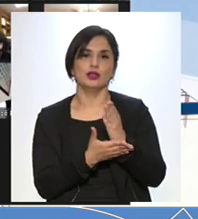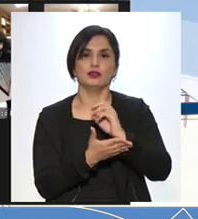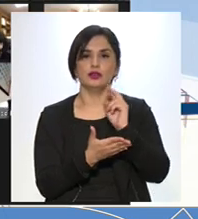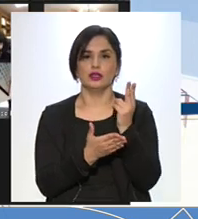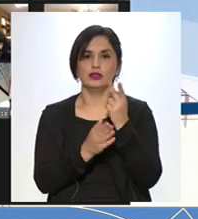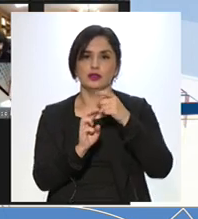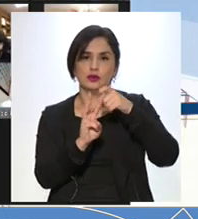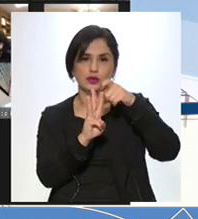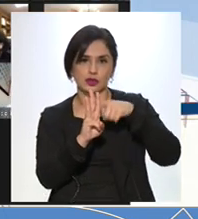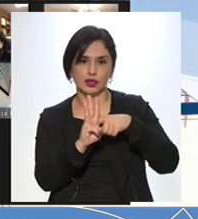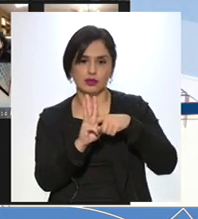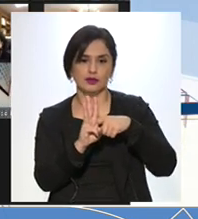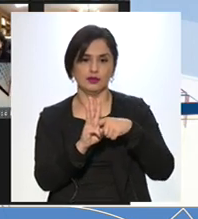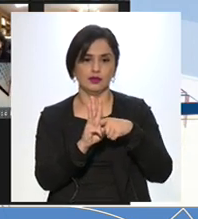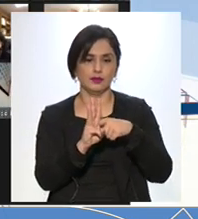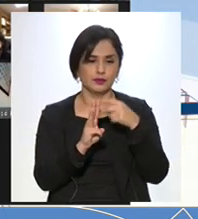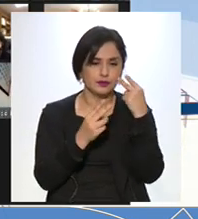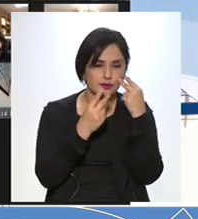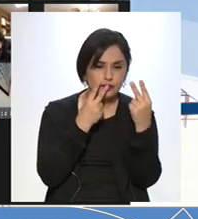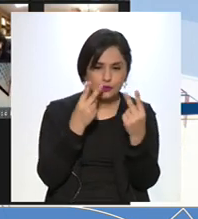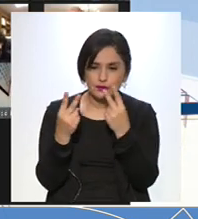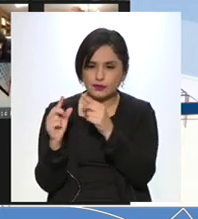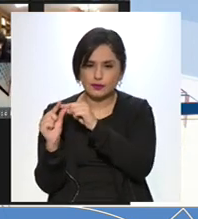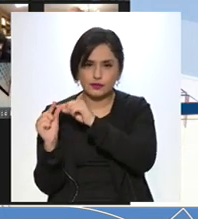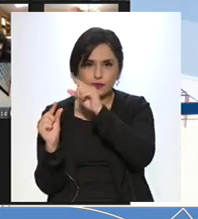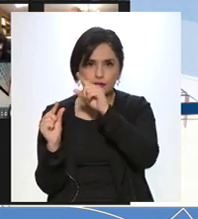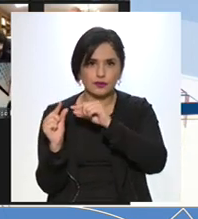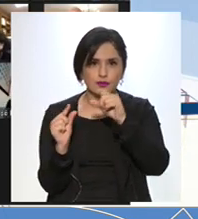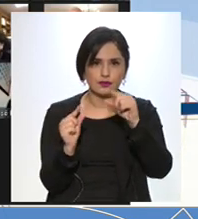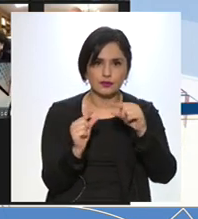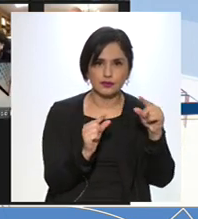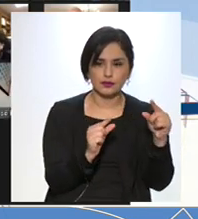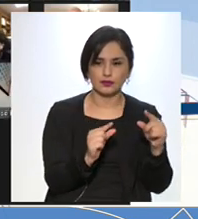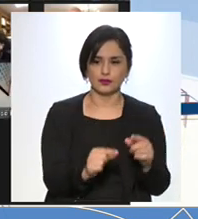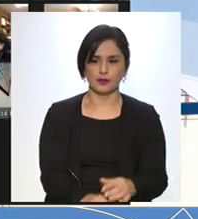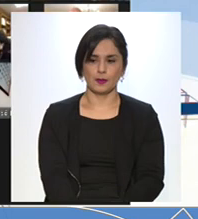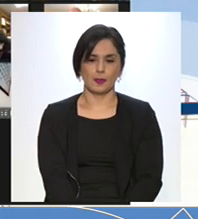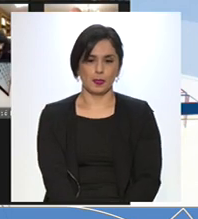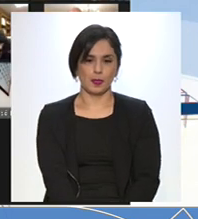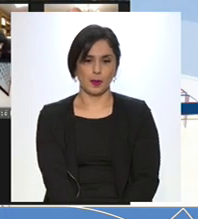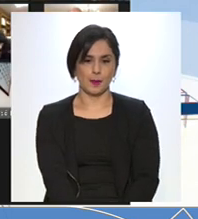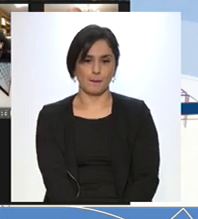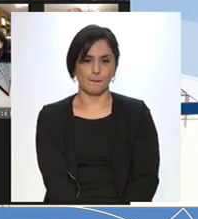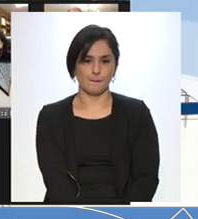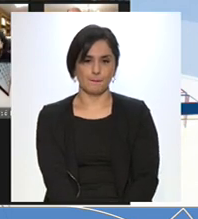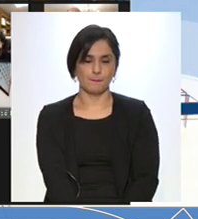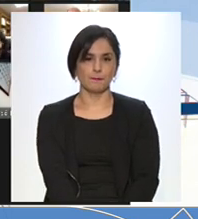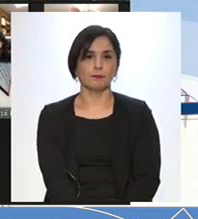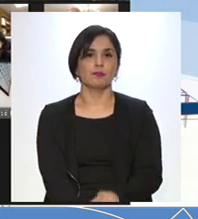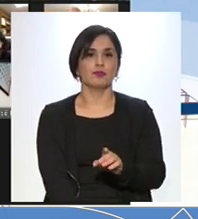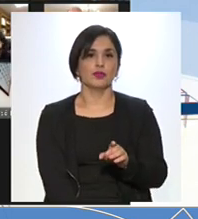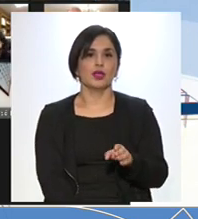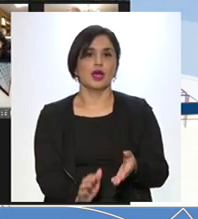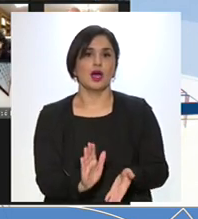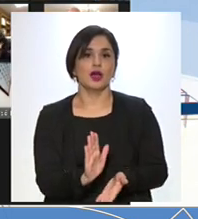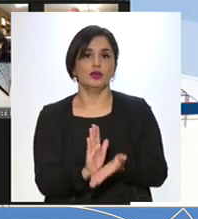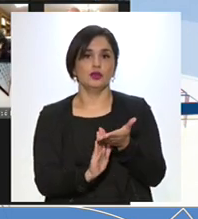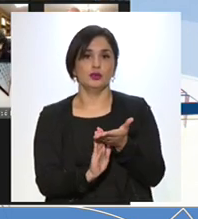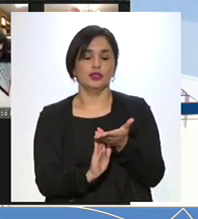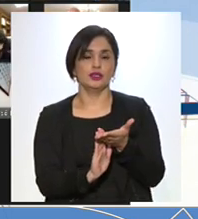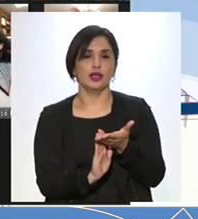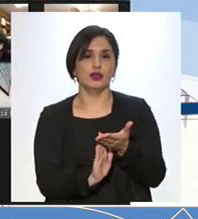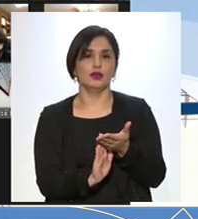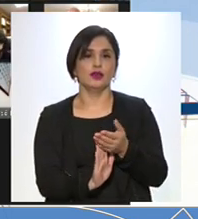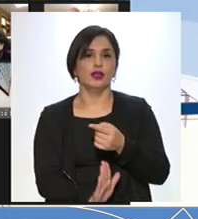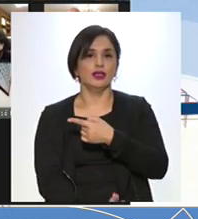se va a observar en las gráficas que tenemos en la pantalla. Desde entonces, las tasas de interés de largo plazo han aumentado del orden de 135